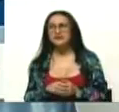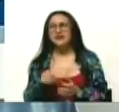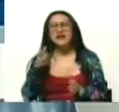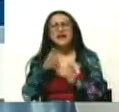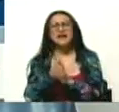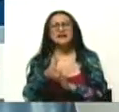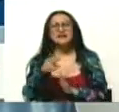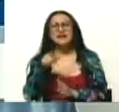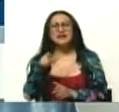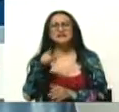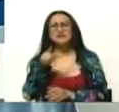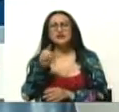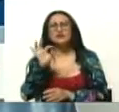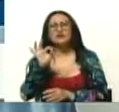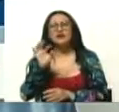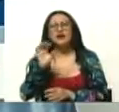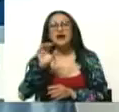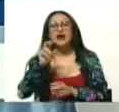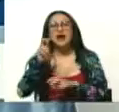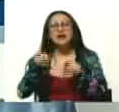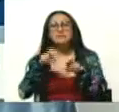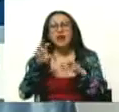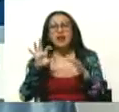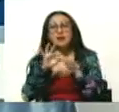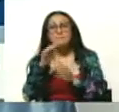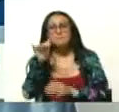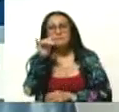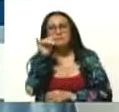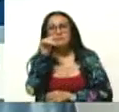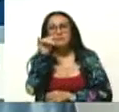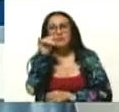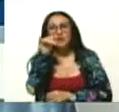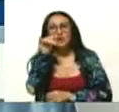asociado a la pornografía infantil.